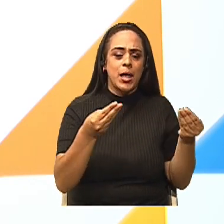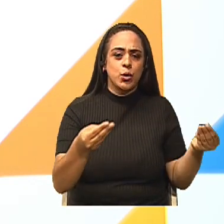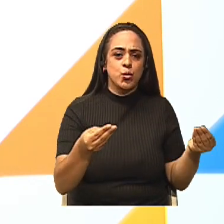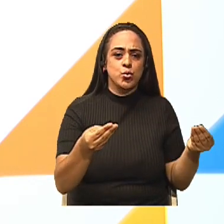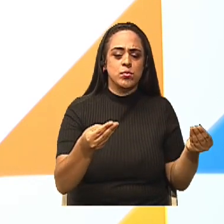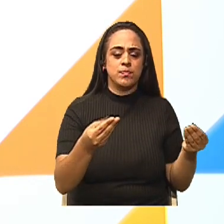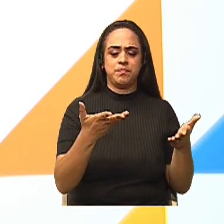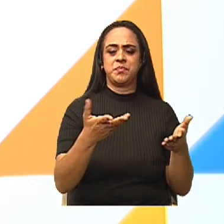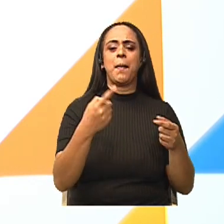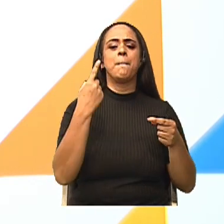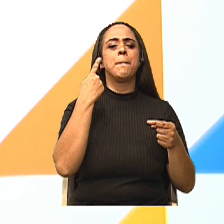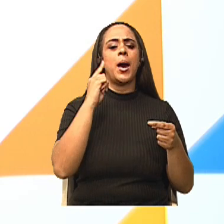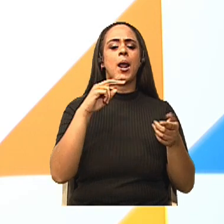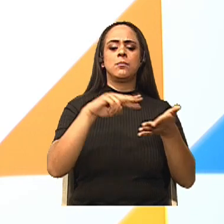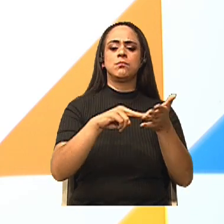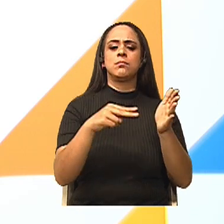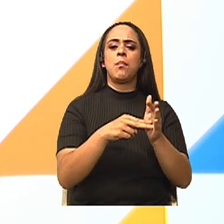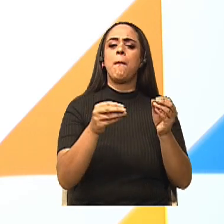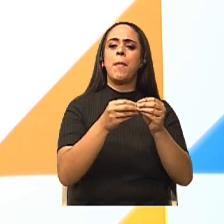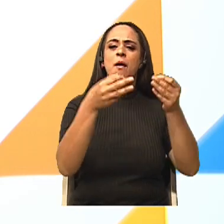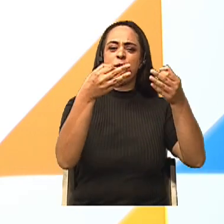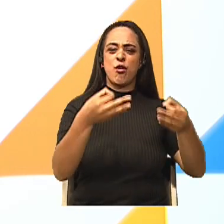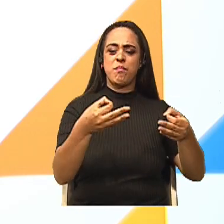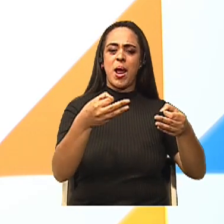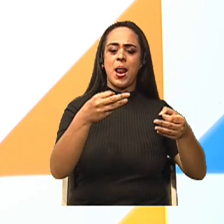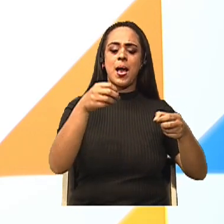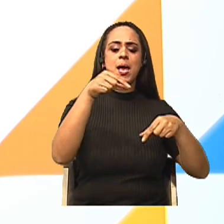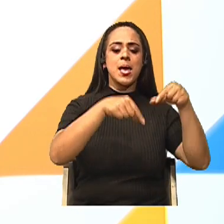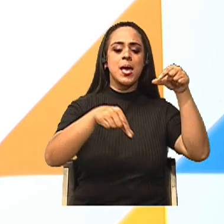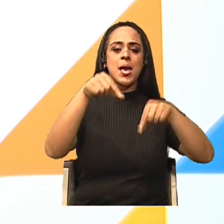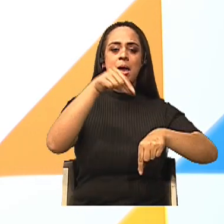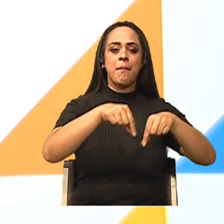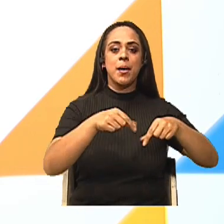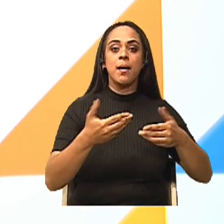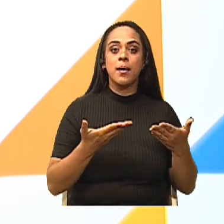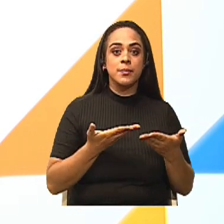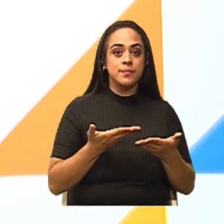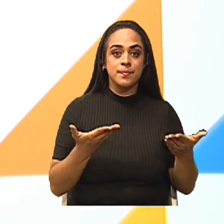formal. Entonces, la definición de química va a ser la siguiente.